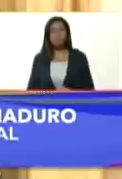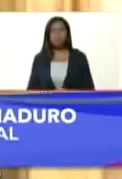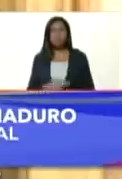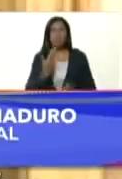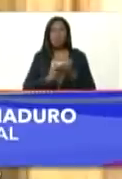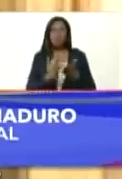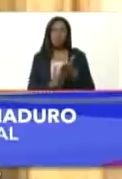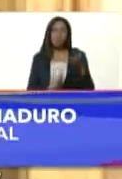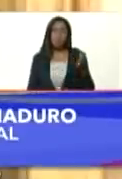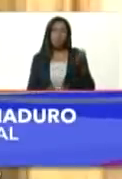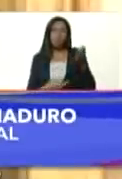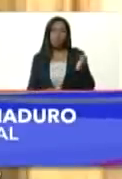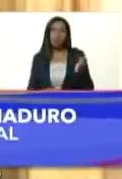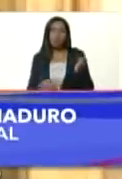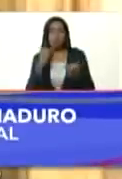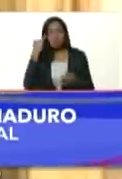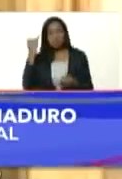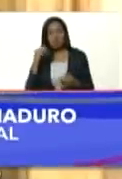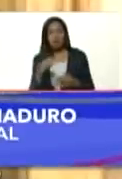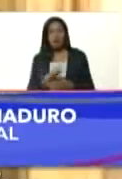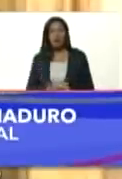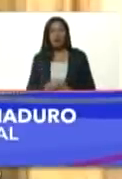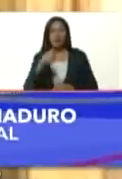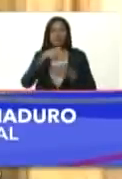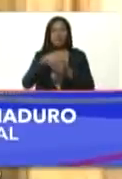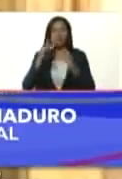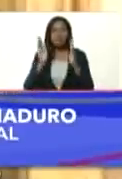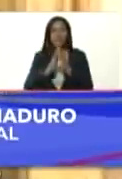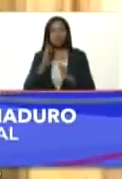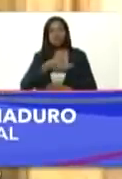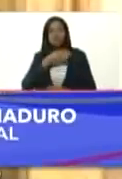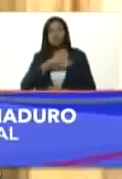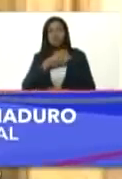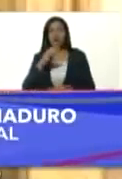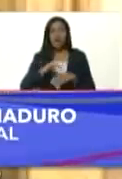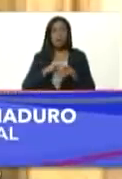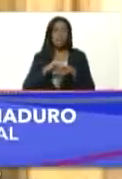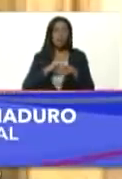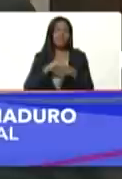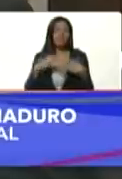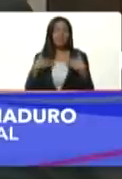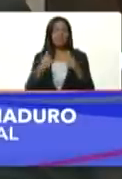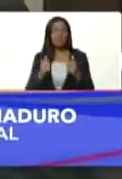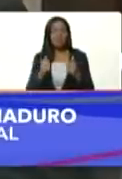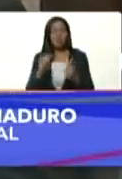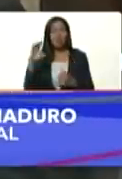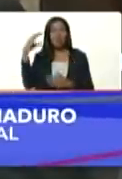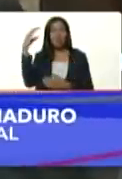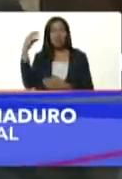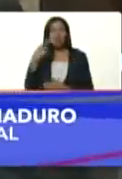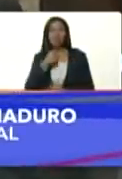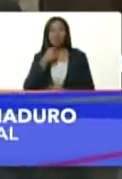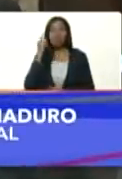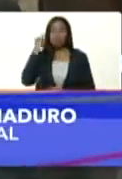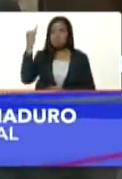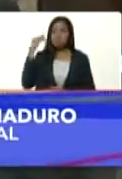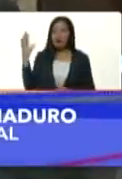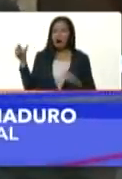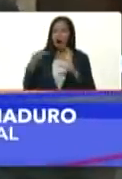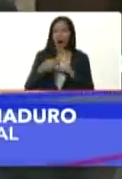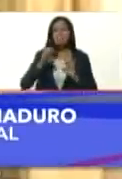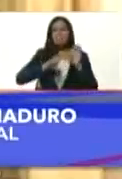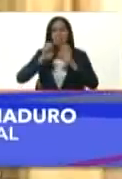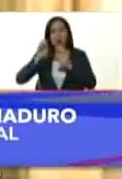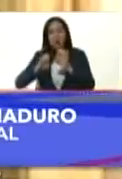propuso esta idea de la cuarentena social y al ministro de Salud de Colombia le gustó la idea y la van a